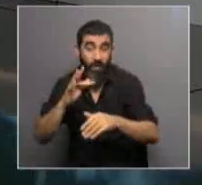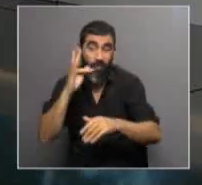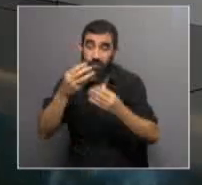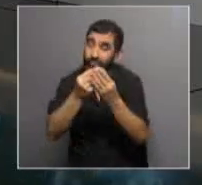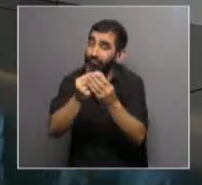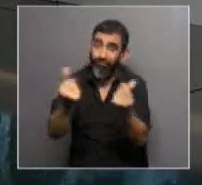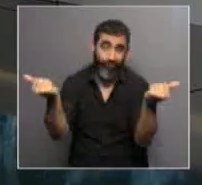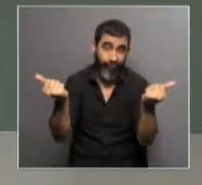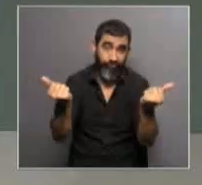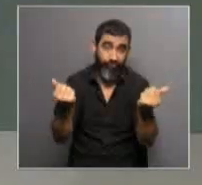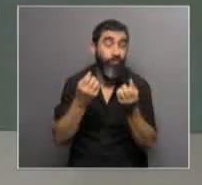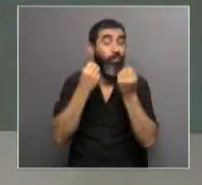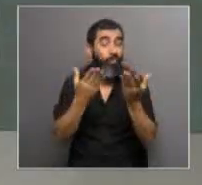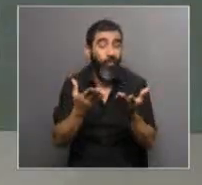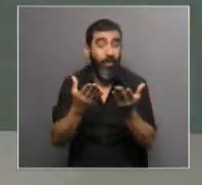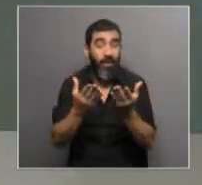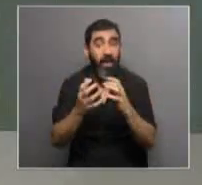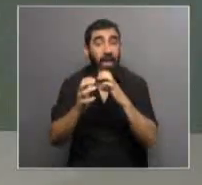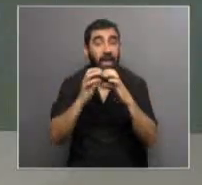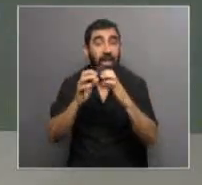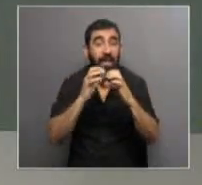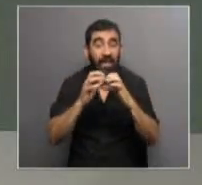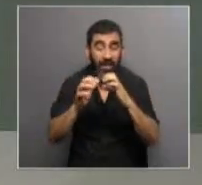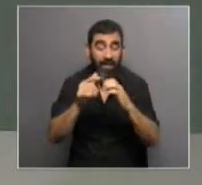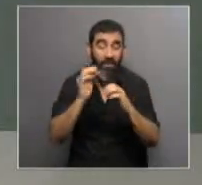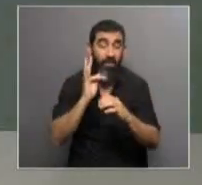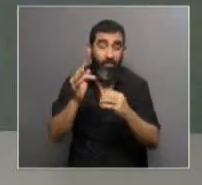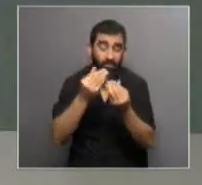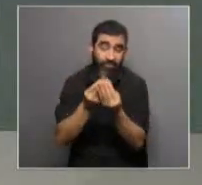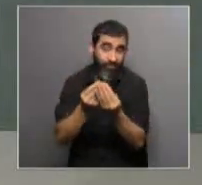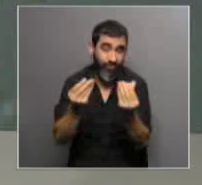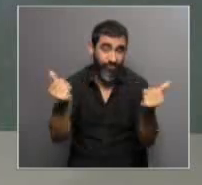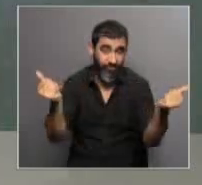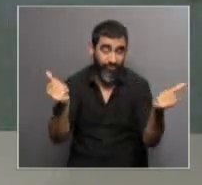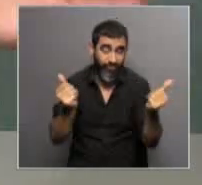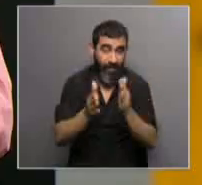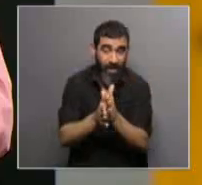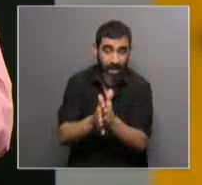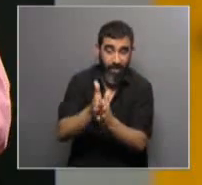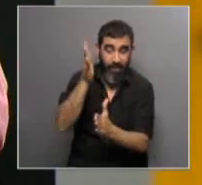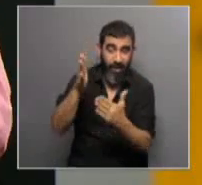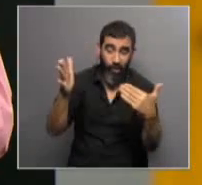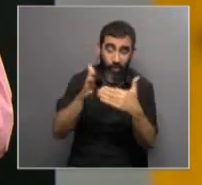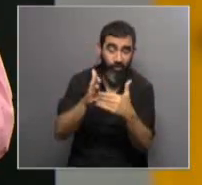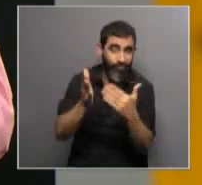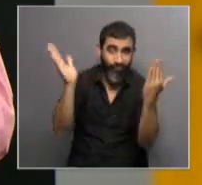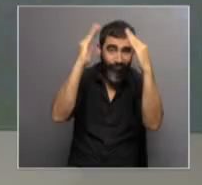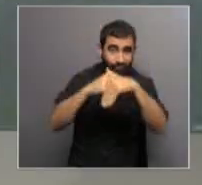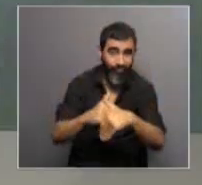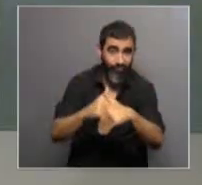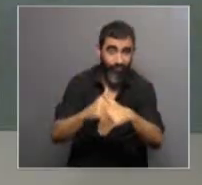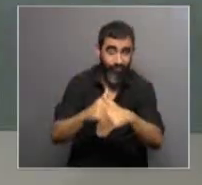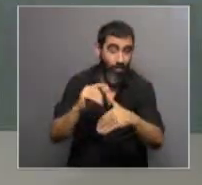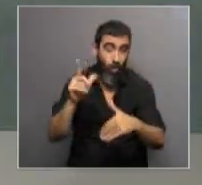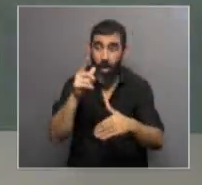no porque la energía se empieza a reflejar en la pared se refleja se lleva a la